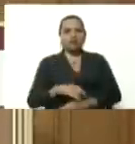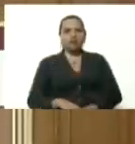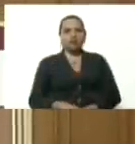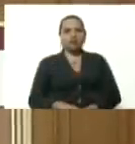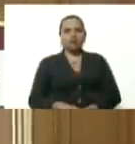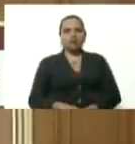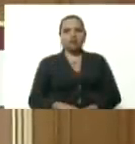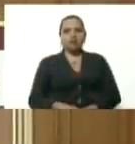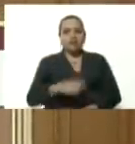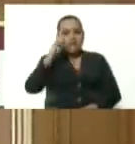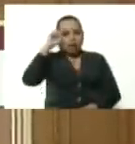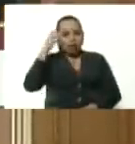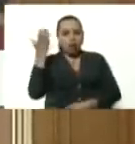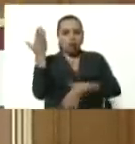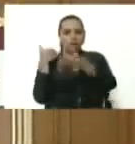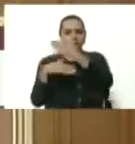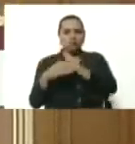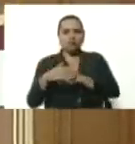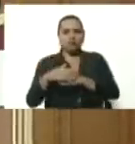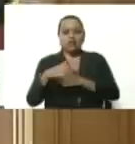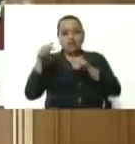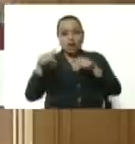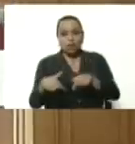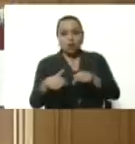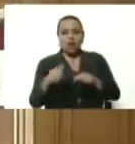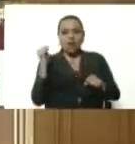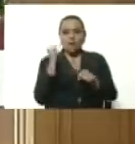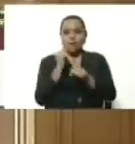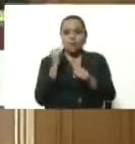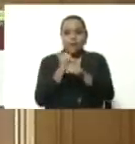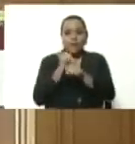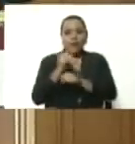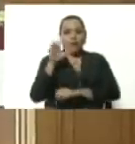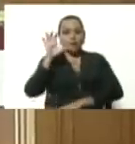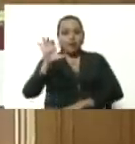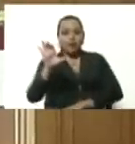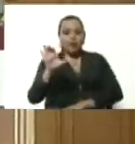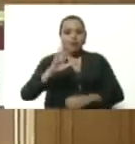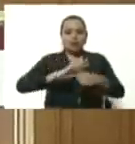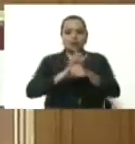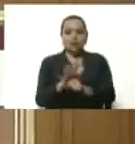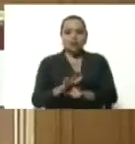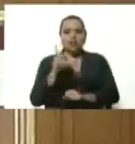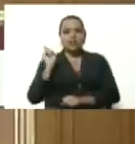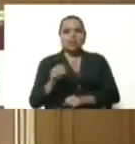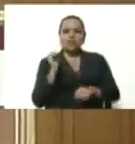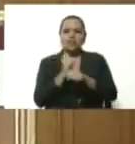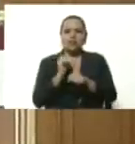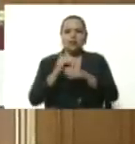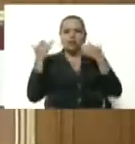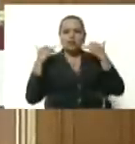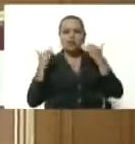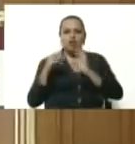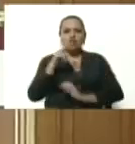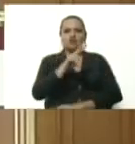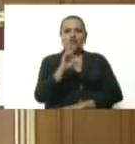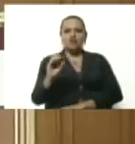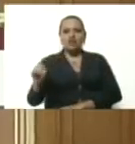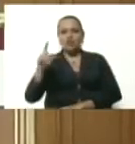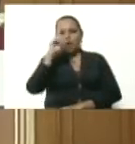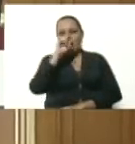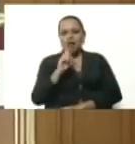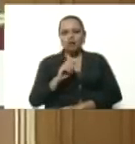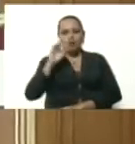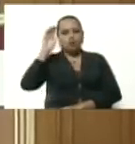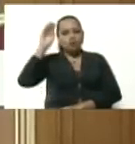ese contexto en que el país trabaja en plena pandemia, trabaja para la celebración de esos 200 años, que no